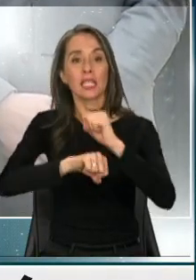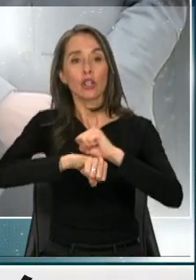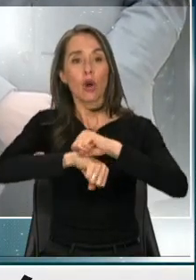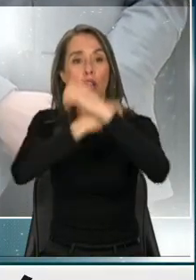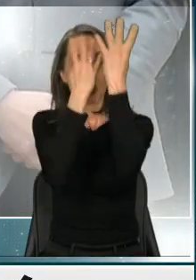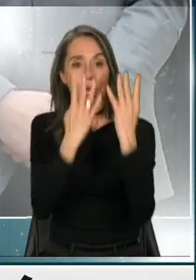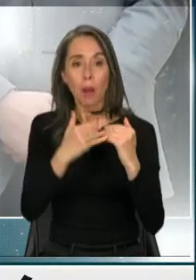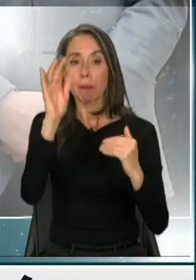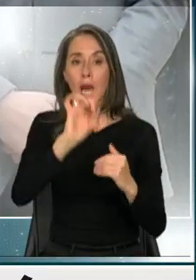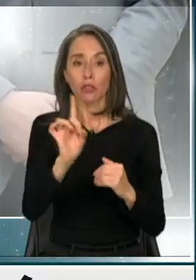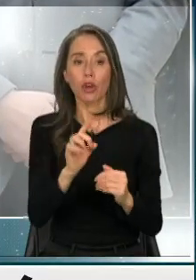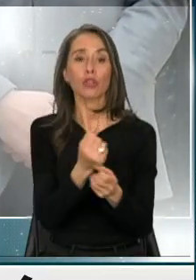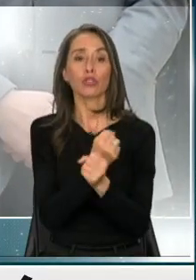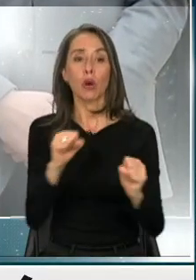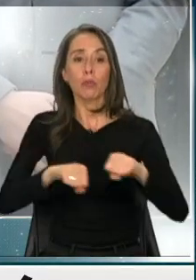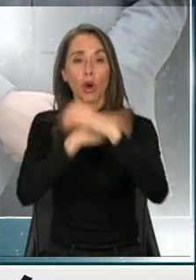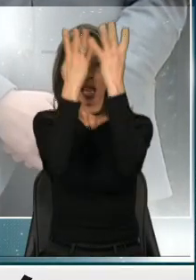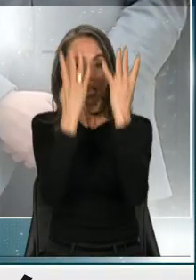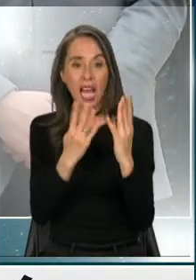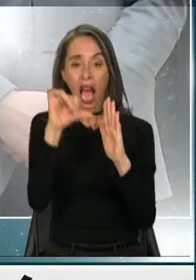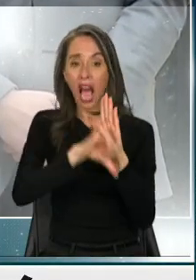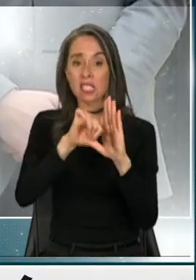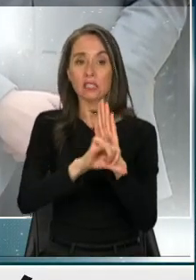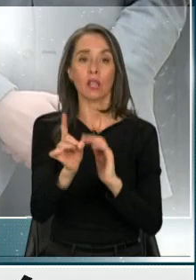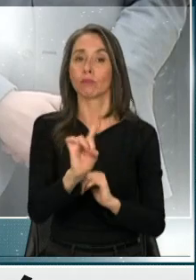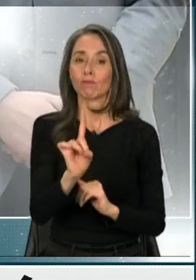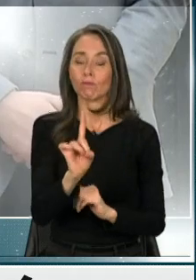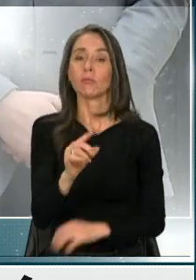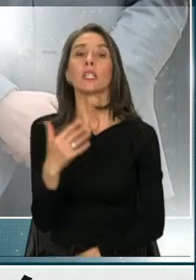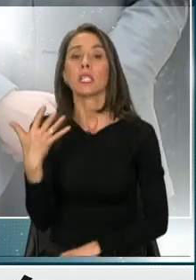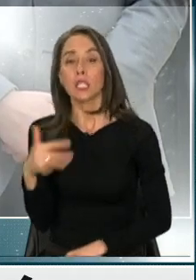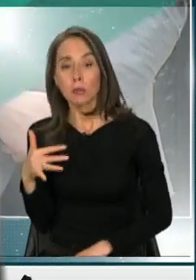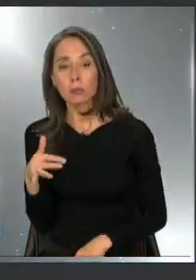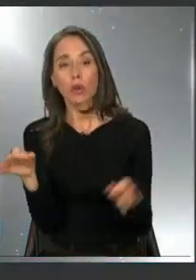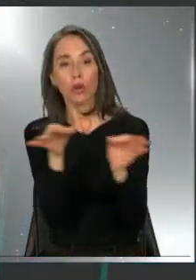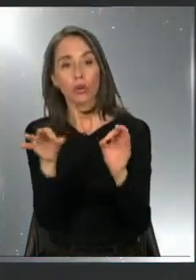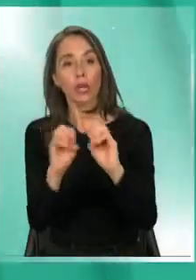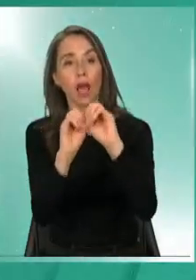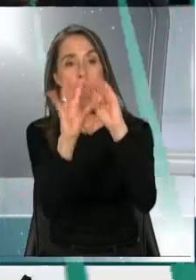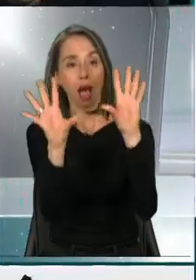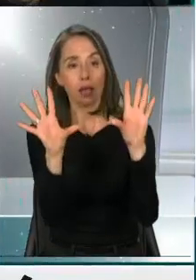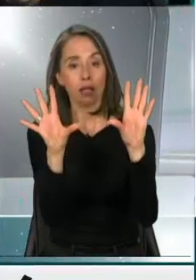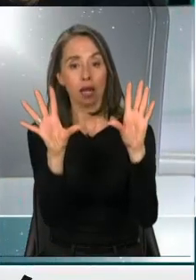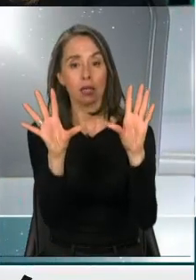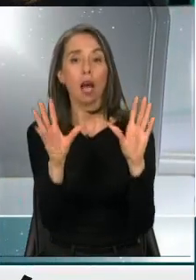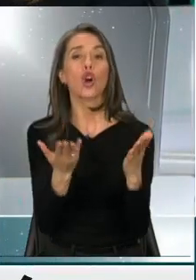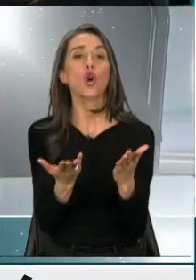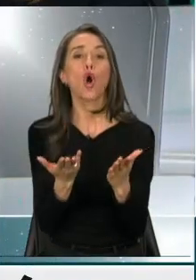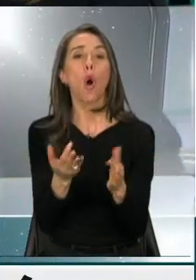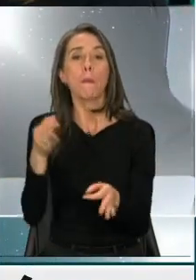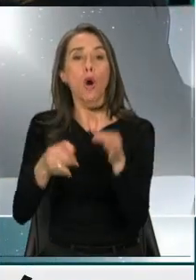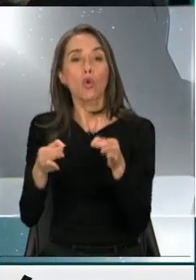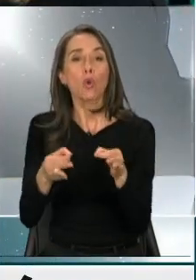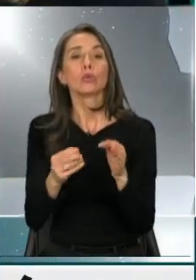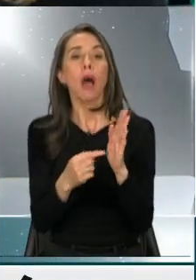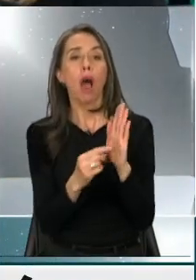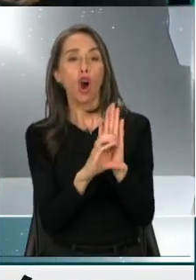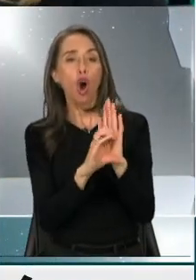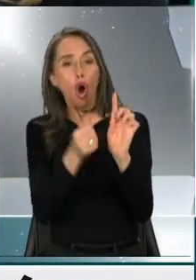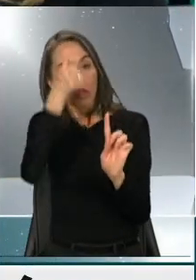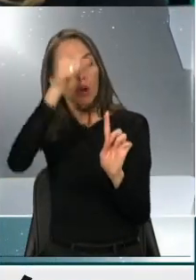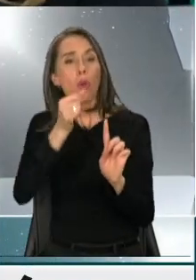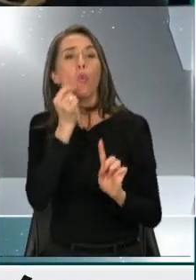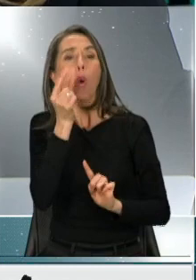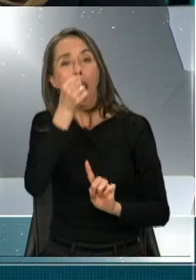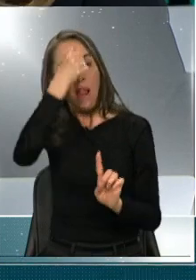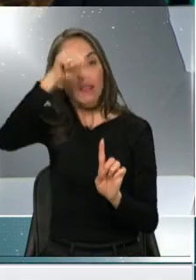y tampoco una posibilidad de cárcel y efectiva perfecto por eso era importante aclarar ese punto no y como se juzgaba cuáles son las penas máximas a las que se